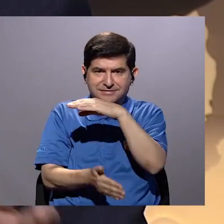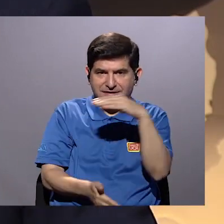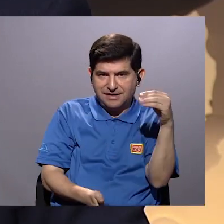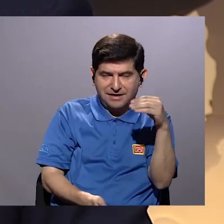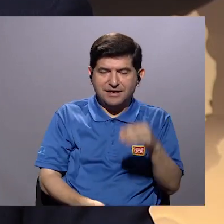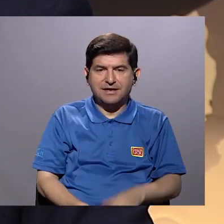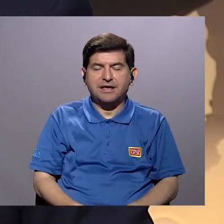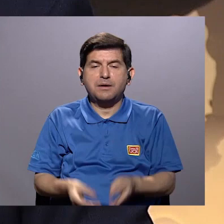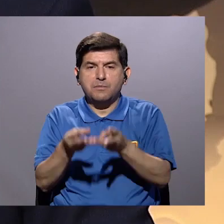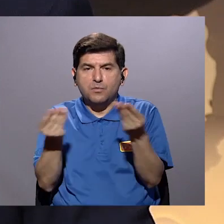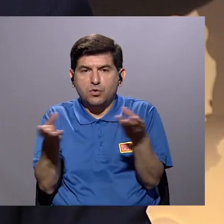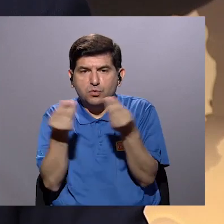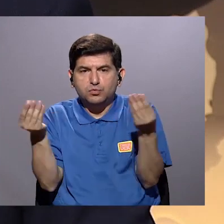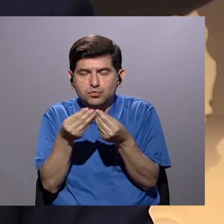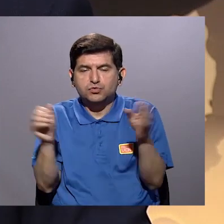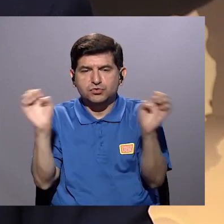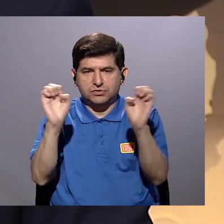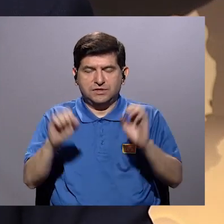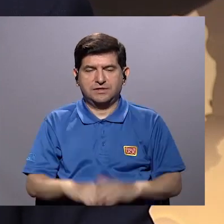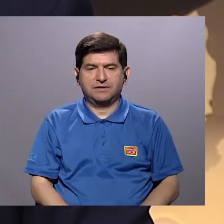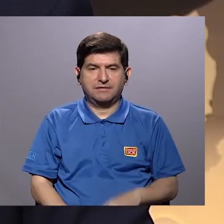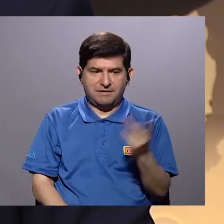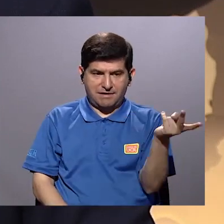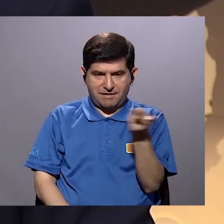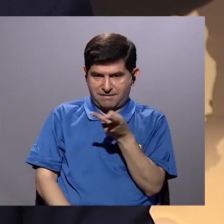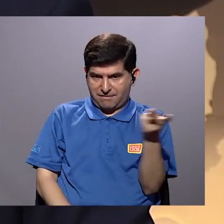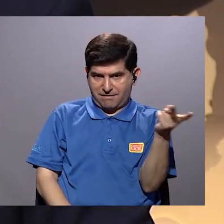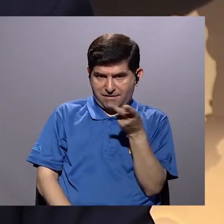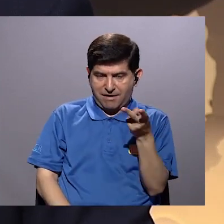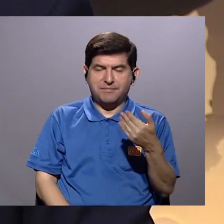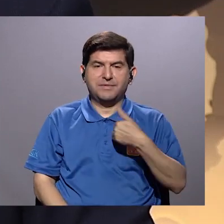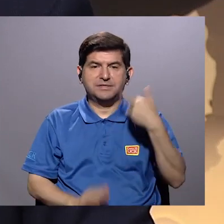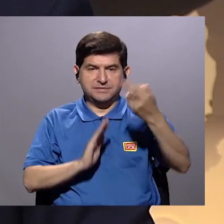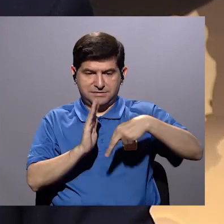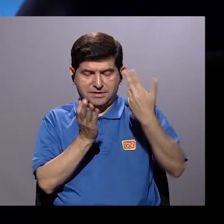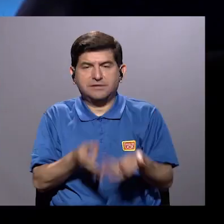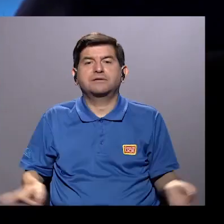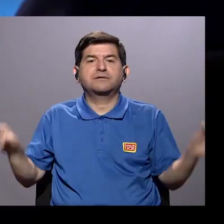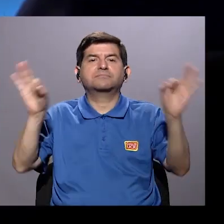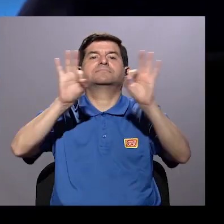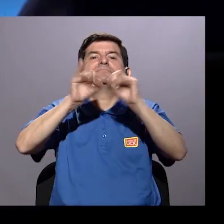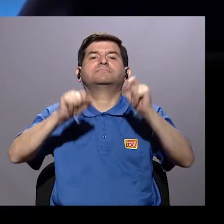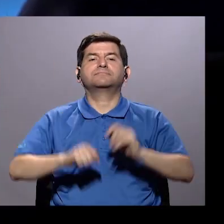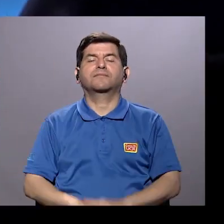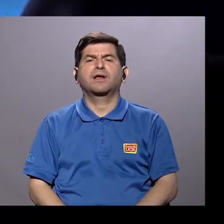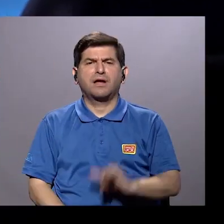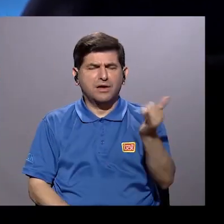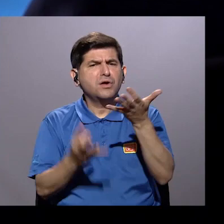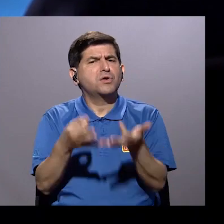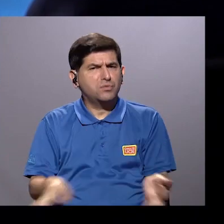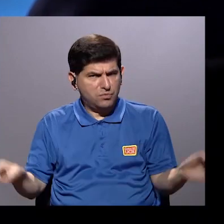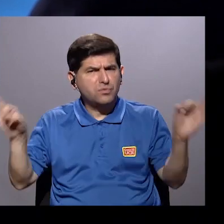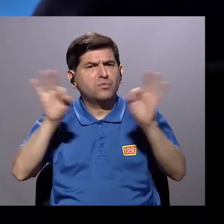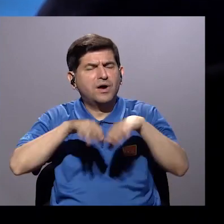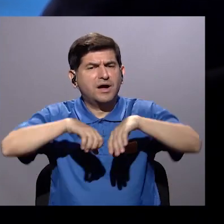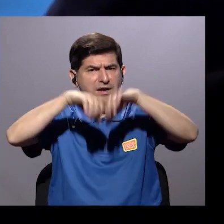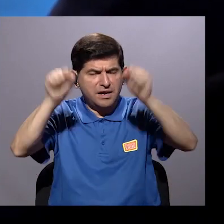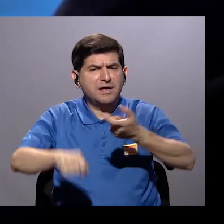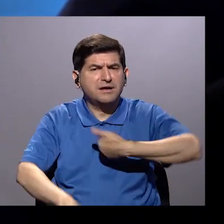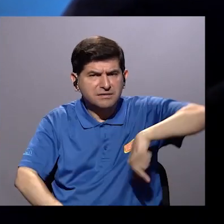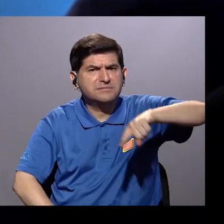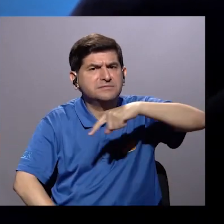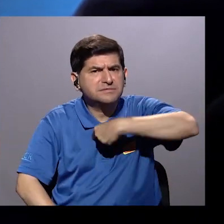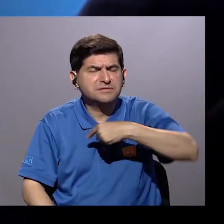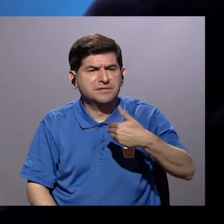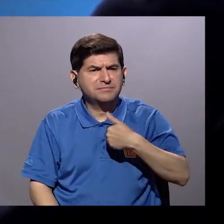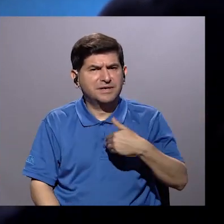la generación, ¿verdad? Que son las dos cosas que van a tener un rol fundamental acá, ¿verdad? Eso también es importante porque el sistema nuestro